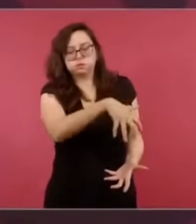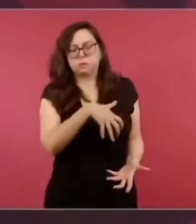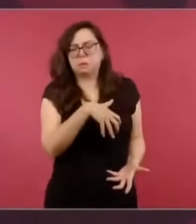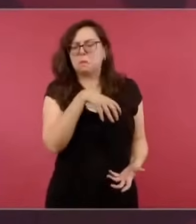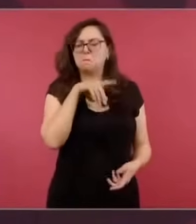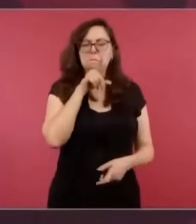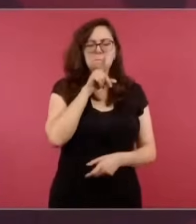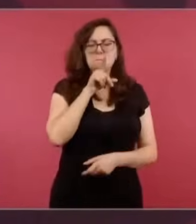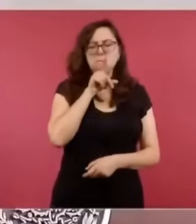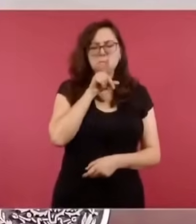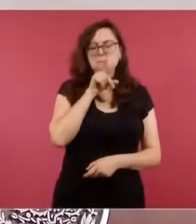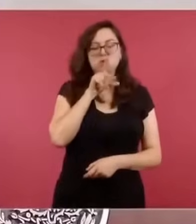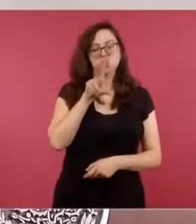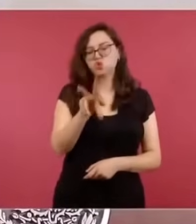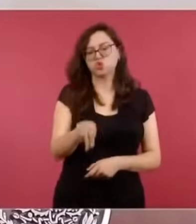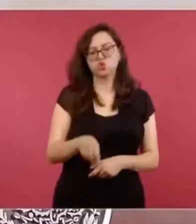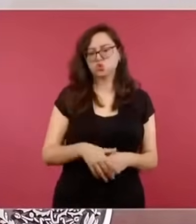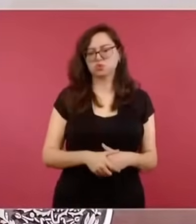dinero.